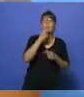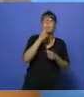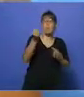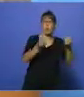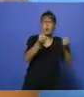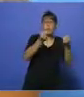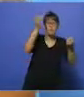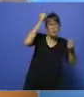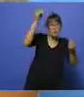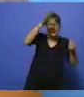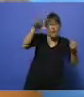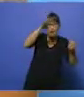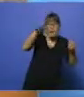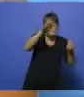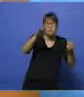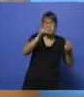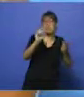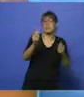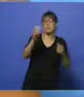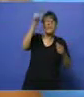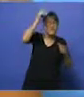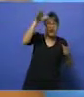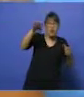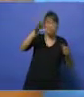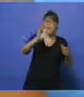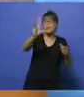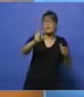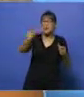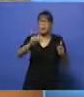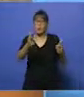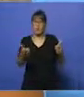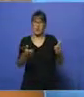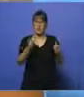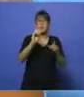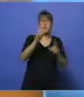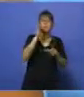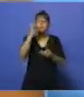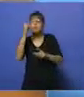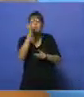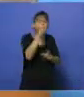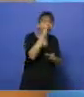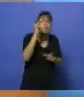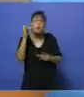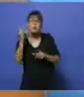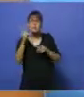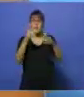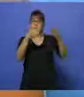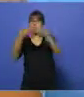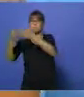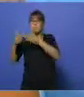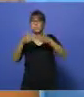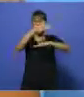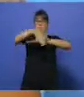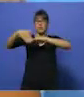rural. En la zona urbana también contamos con cámaras de seguridad en los accesos de la localidad. En la obra pública